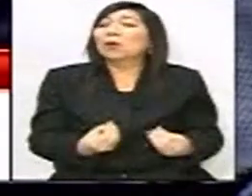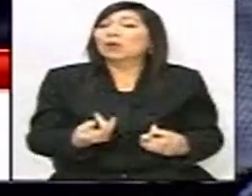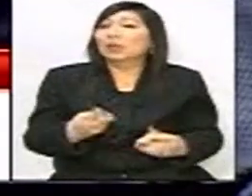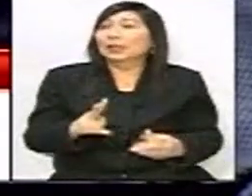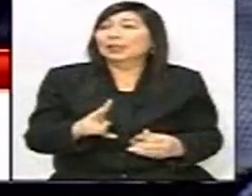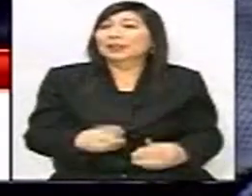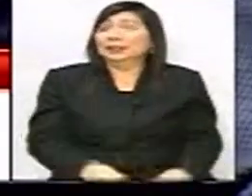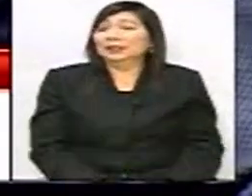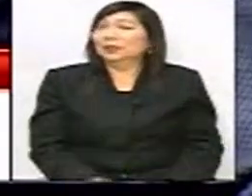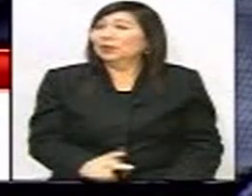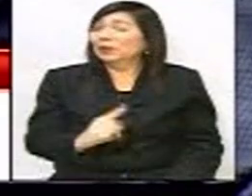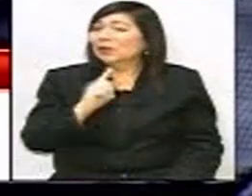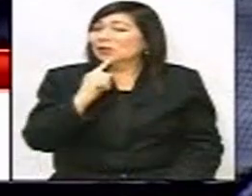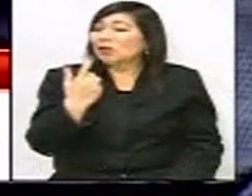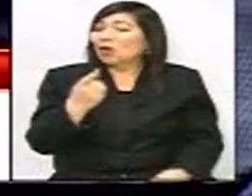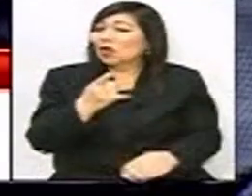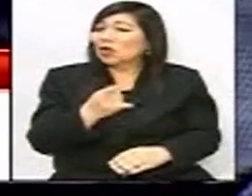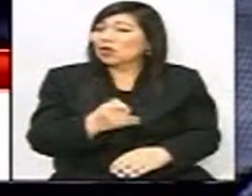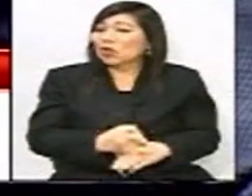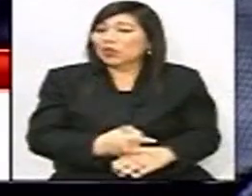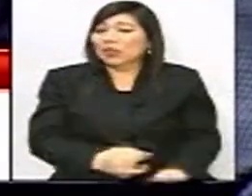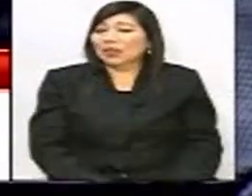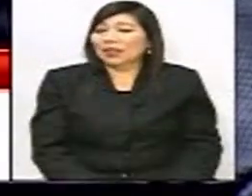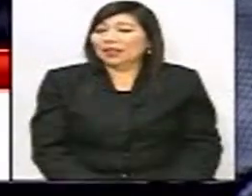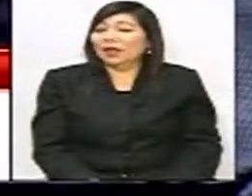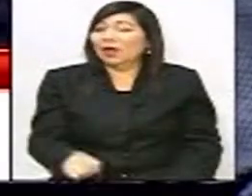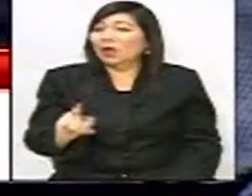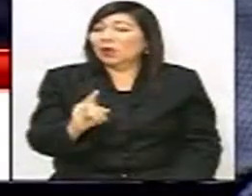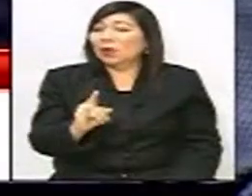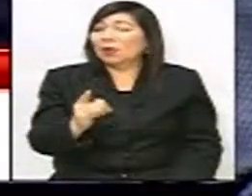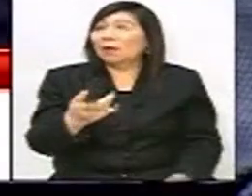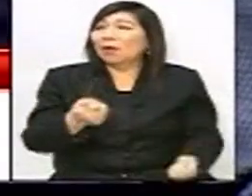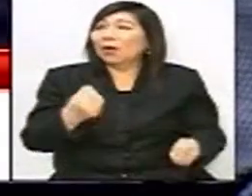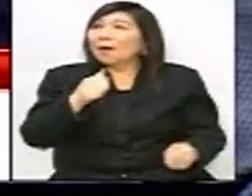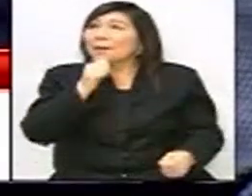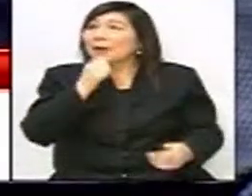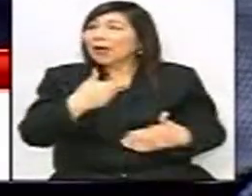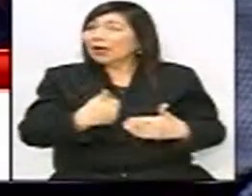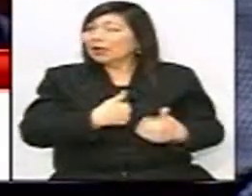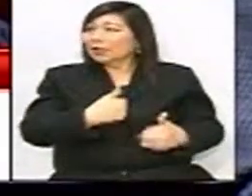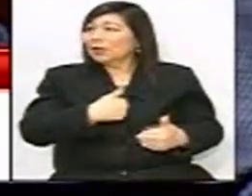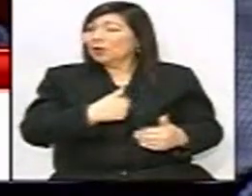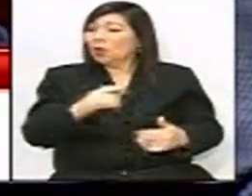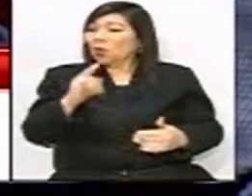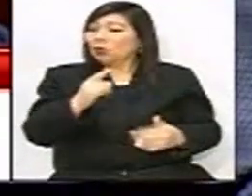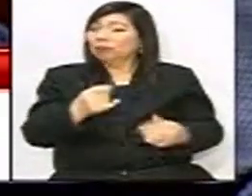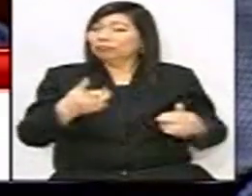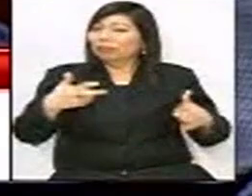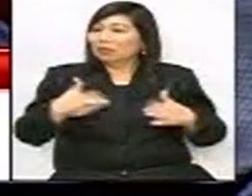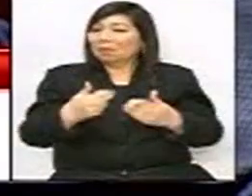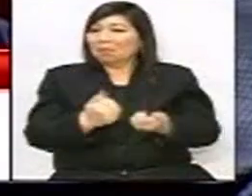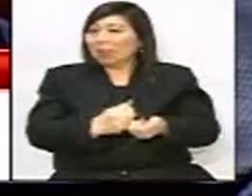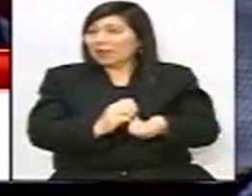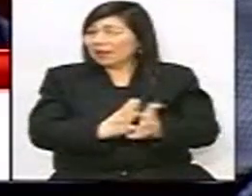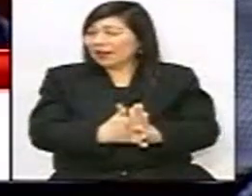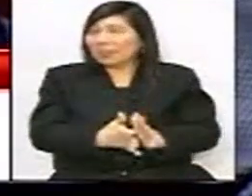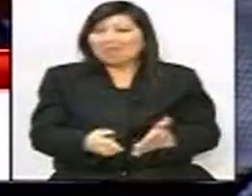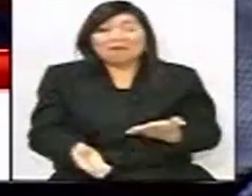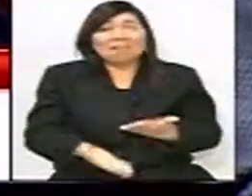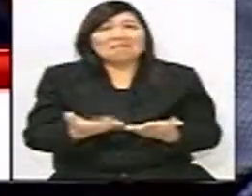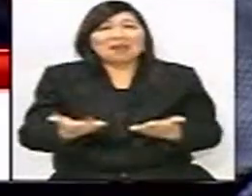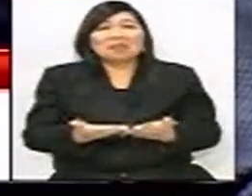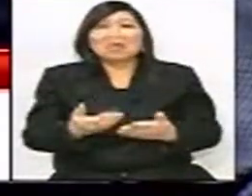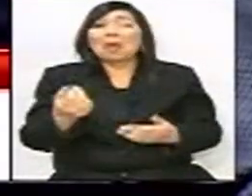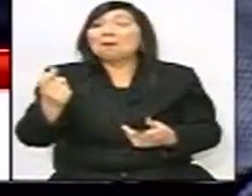alza de los peajes no solo va en contra de los que usan vehículos particulares, sino también a los que usan el transporte público, porque